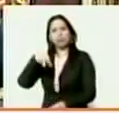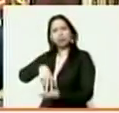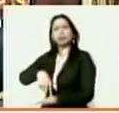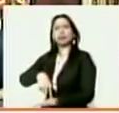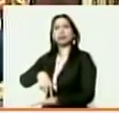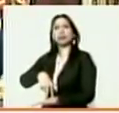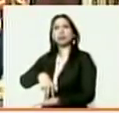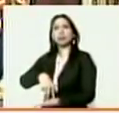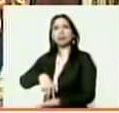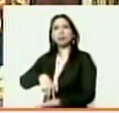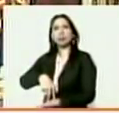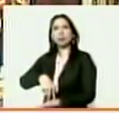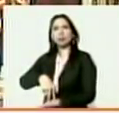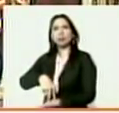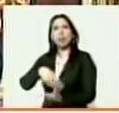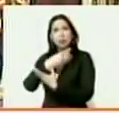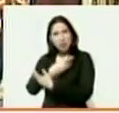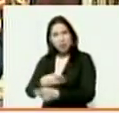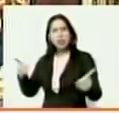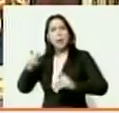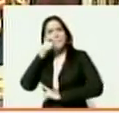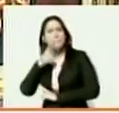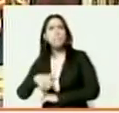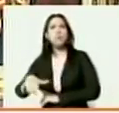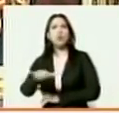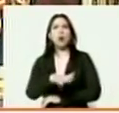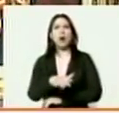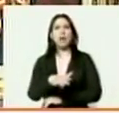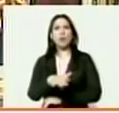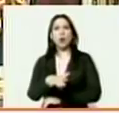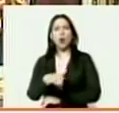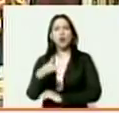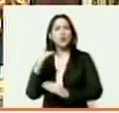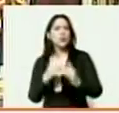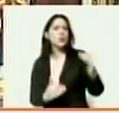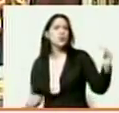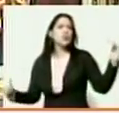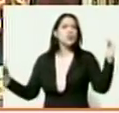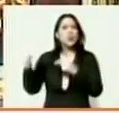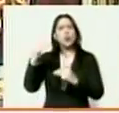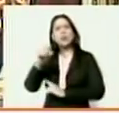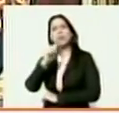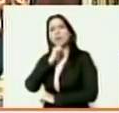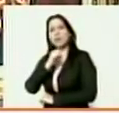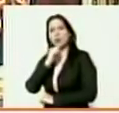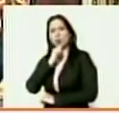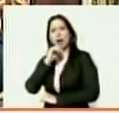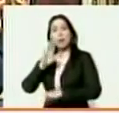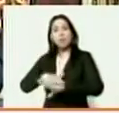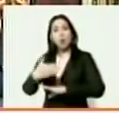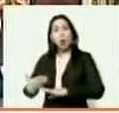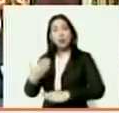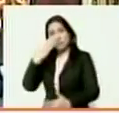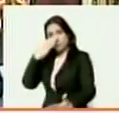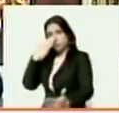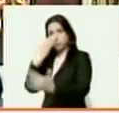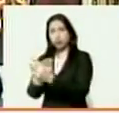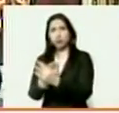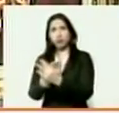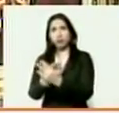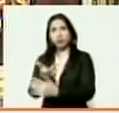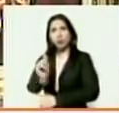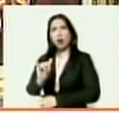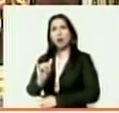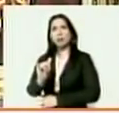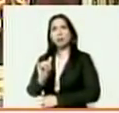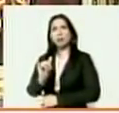se presenta con la dignidad de un pueblo que está venciendo las dificultades porque las enfrenta.